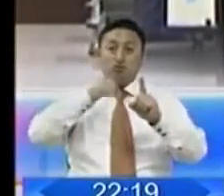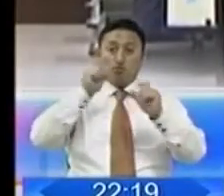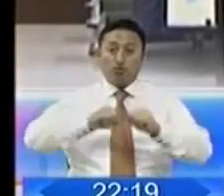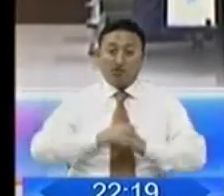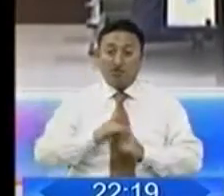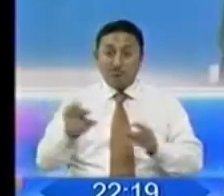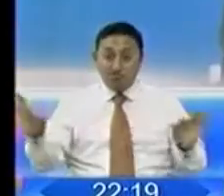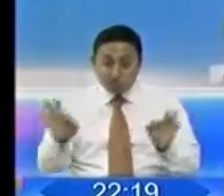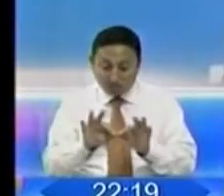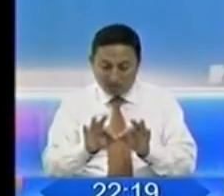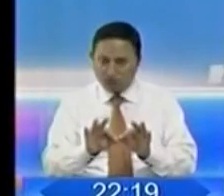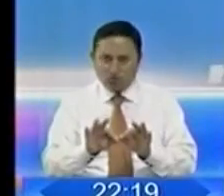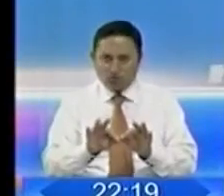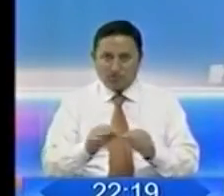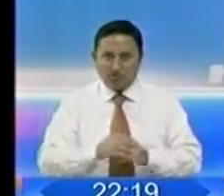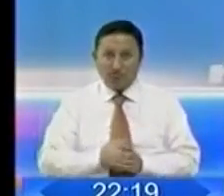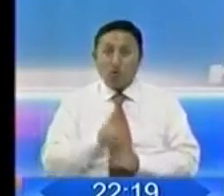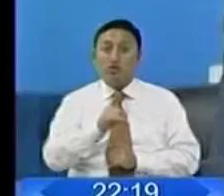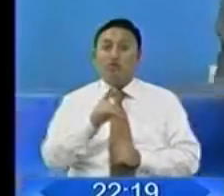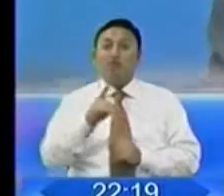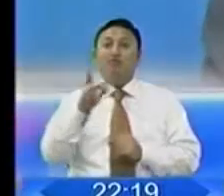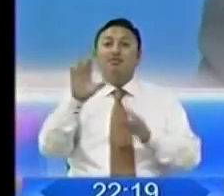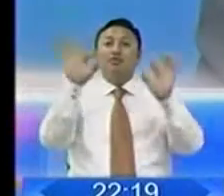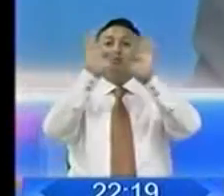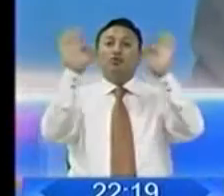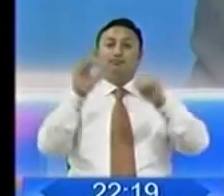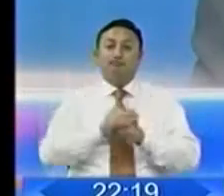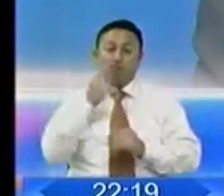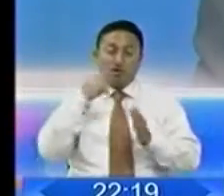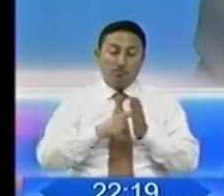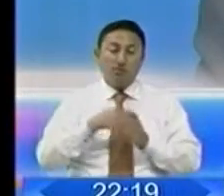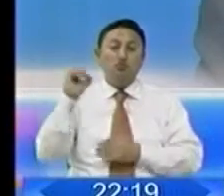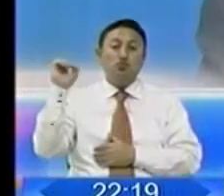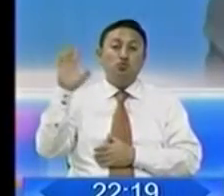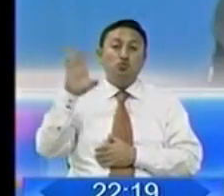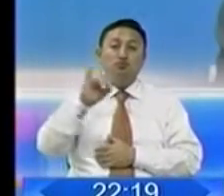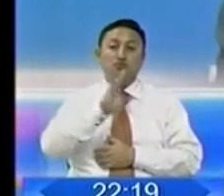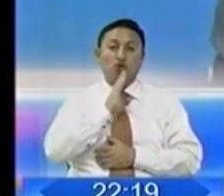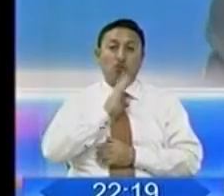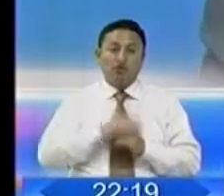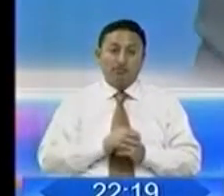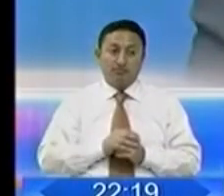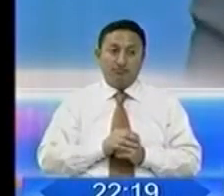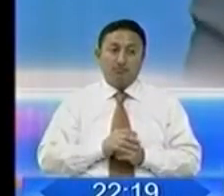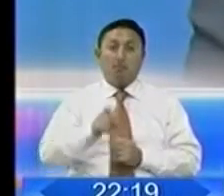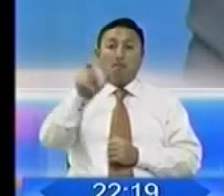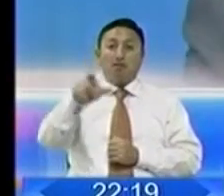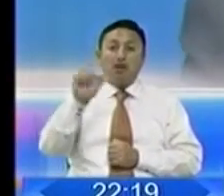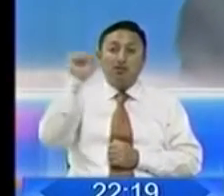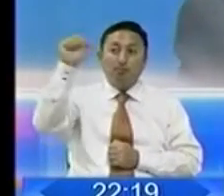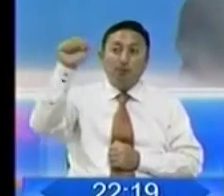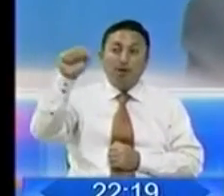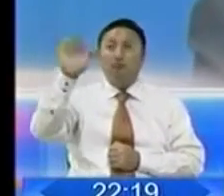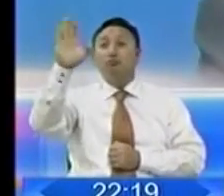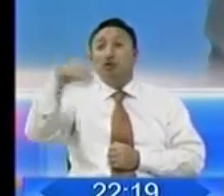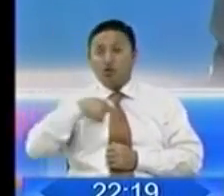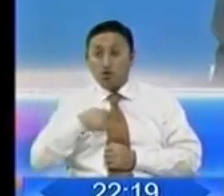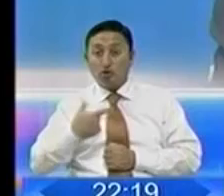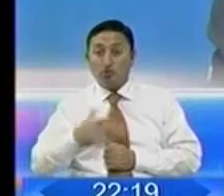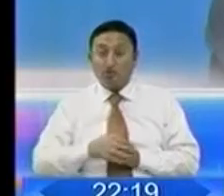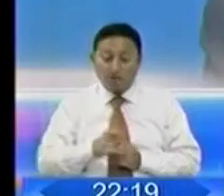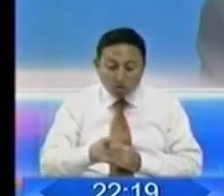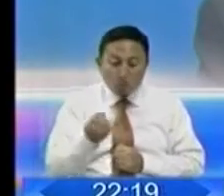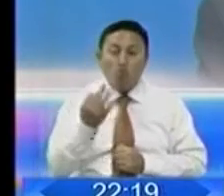de cables. Es sensores donde la medición de luz, por ejemplo, y agua, ya no va un señor a golpearle la puerta y decirle, bueno, vengo a medir